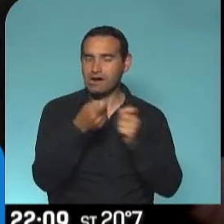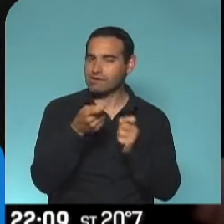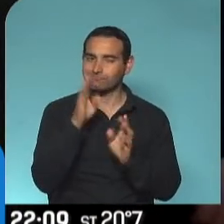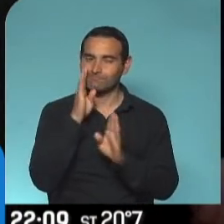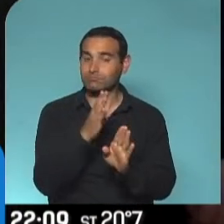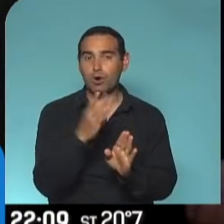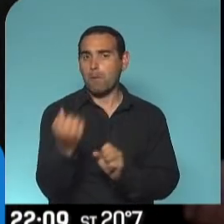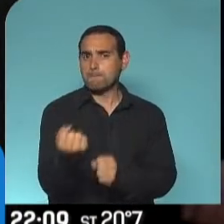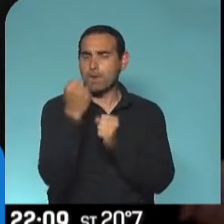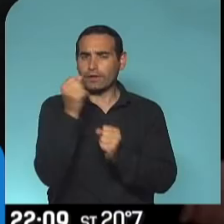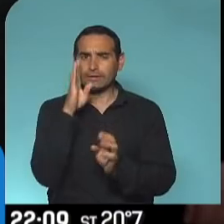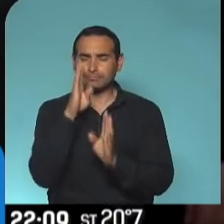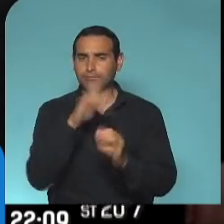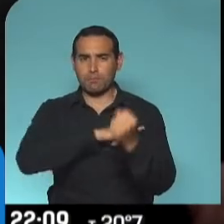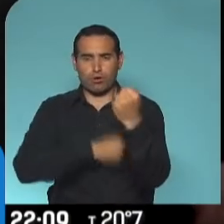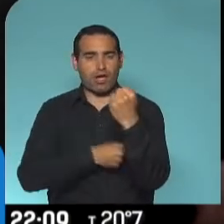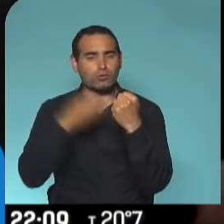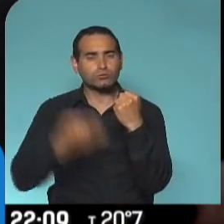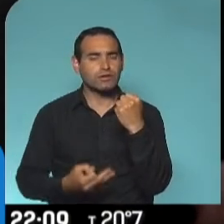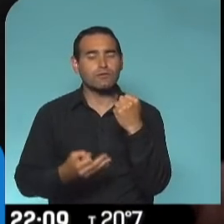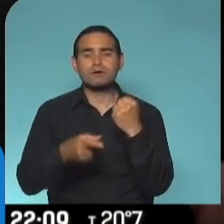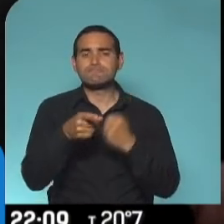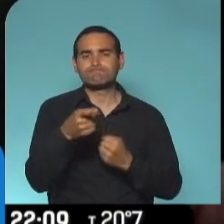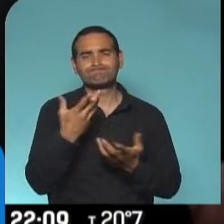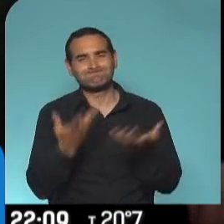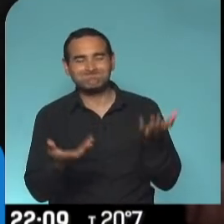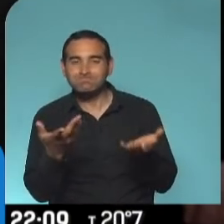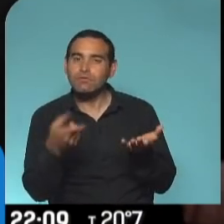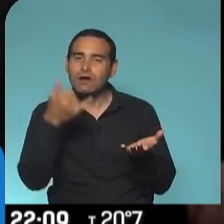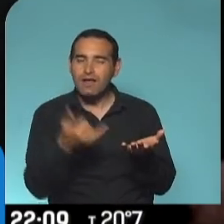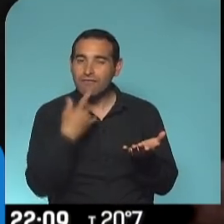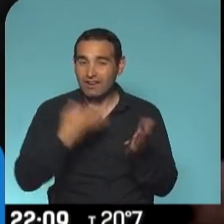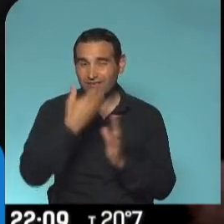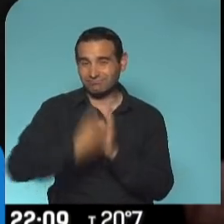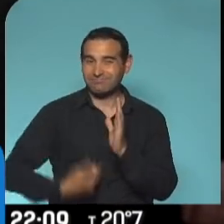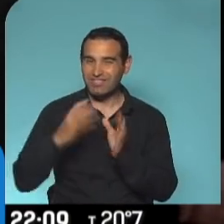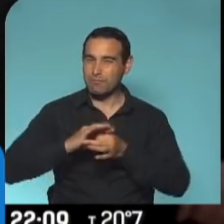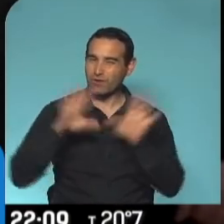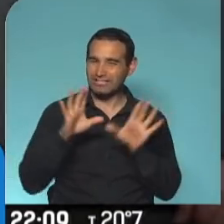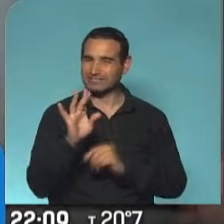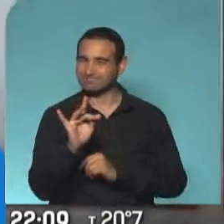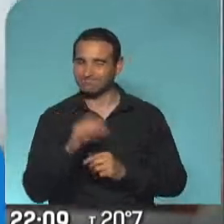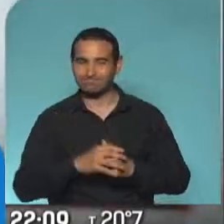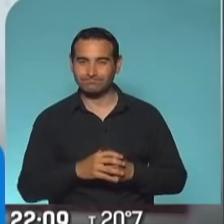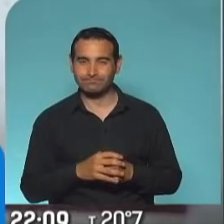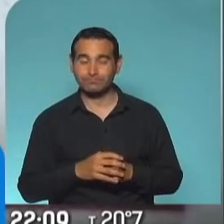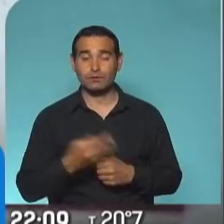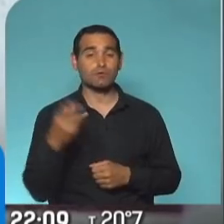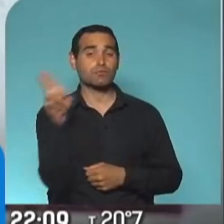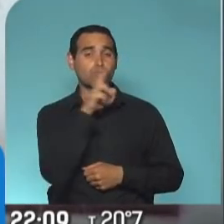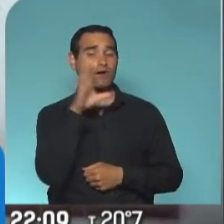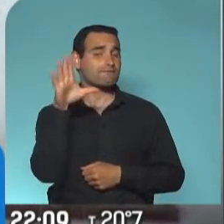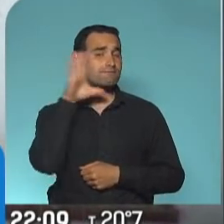concentra todo el poder en el Ejecutivo, sin muchos contrapesos, configurando una verdadera democracia tutelada. La propia Michelle